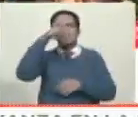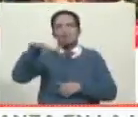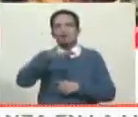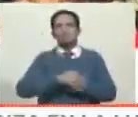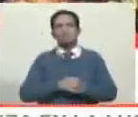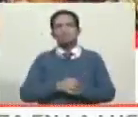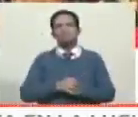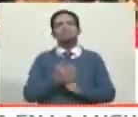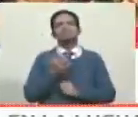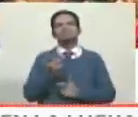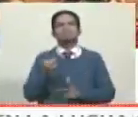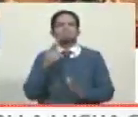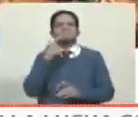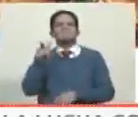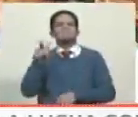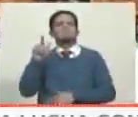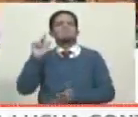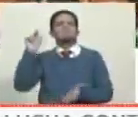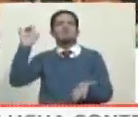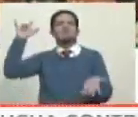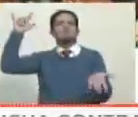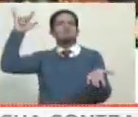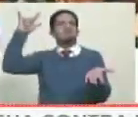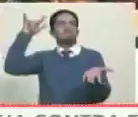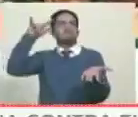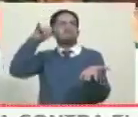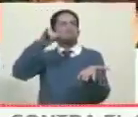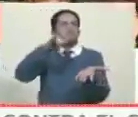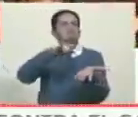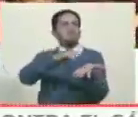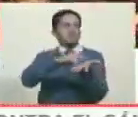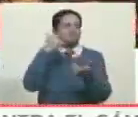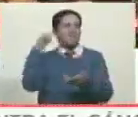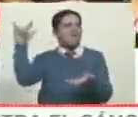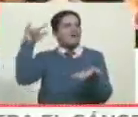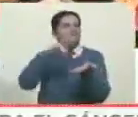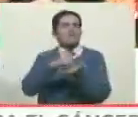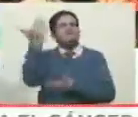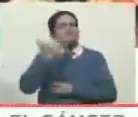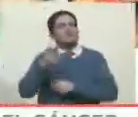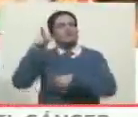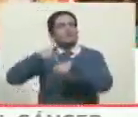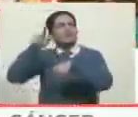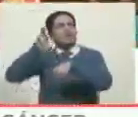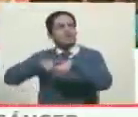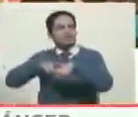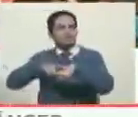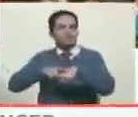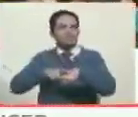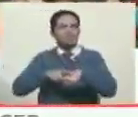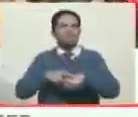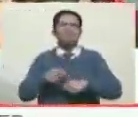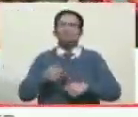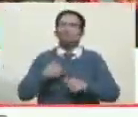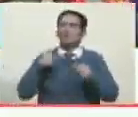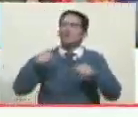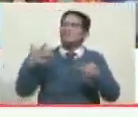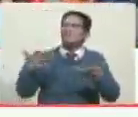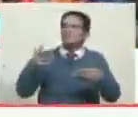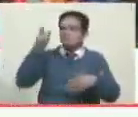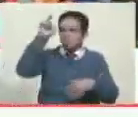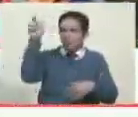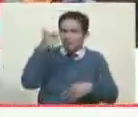y que aterrizó un avión de puerto rico debe haberles aterrizado y en guárico ahora estoy en